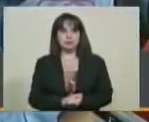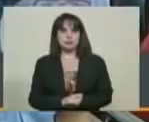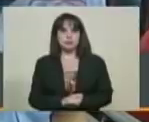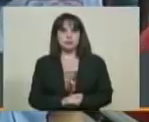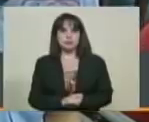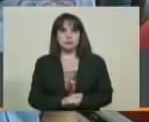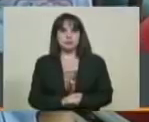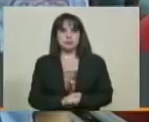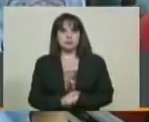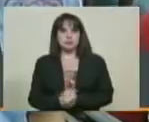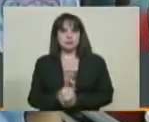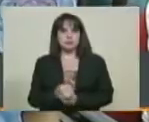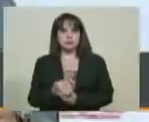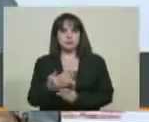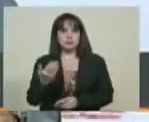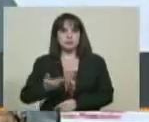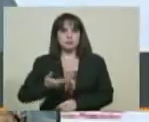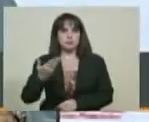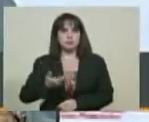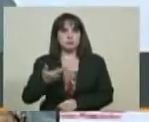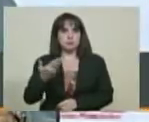Muy importante.